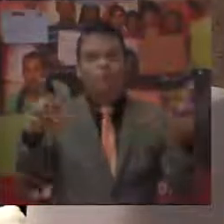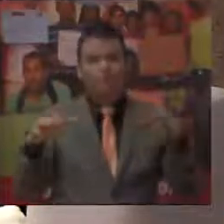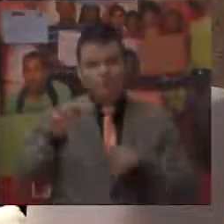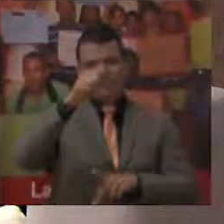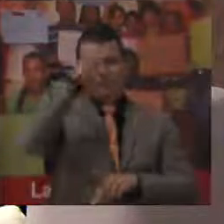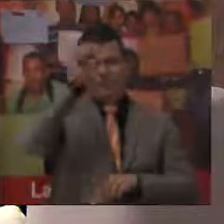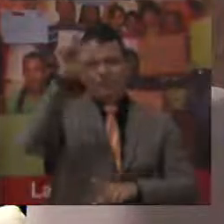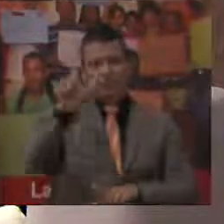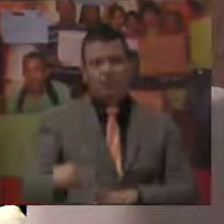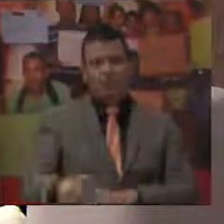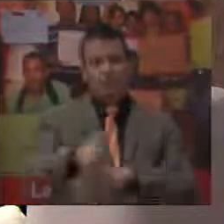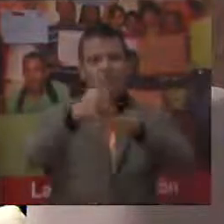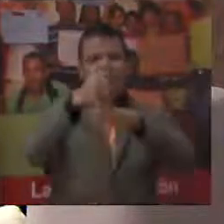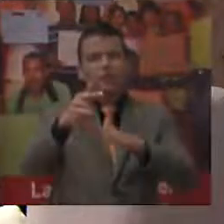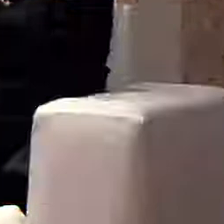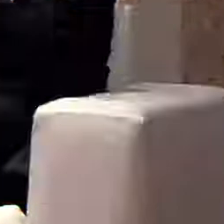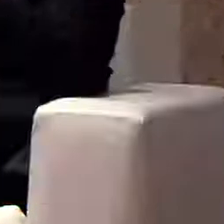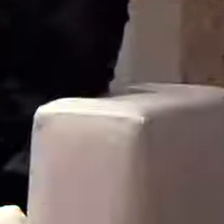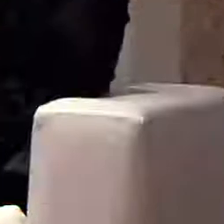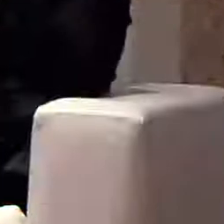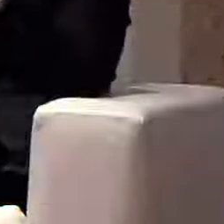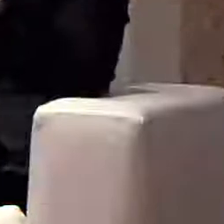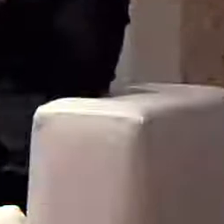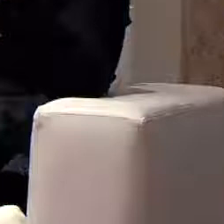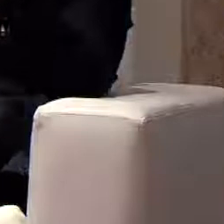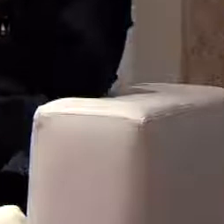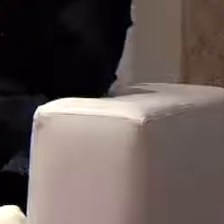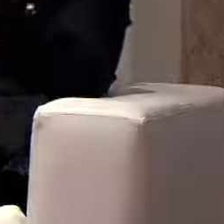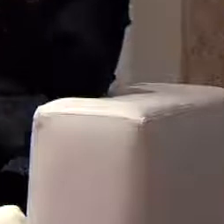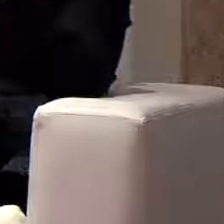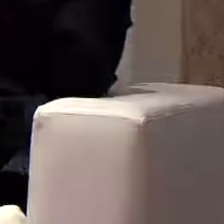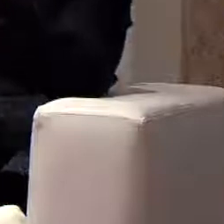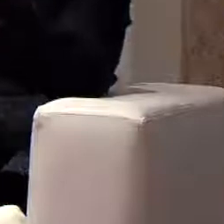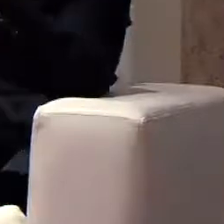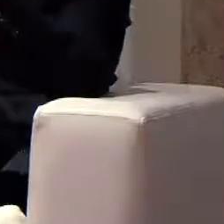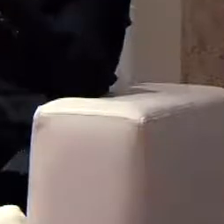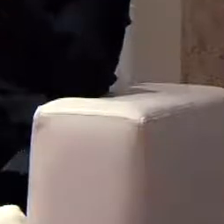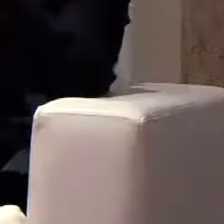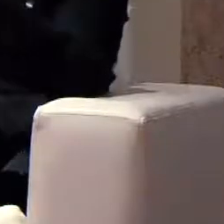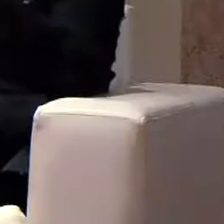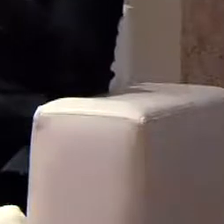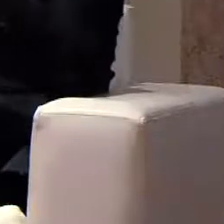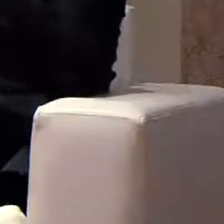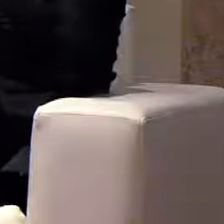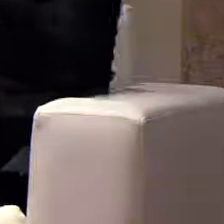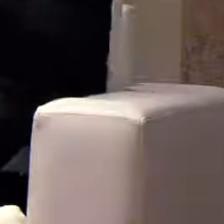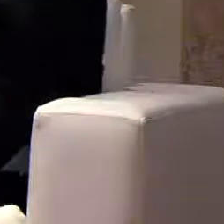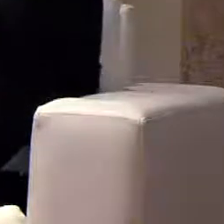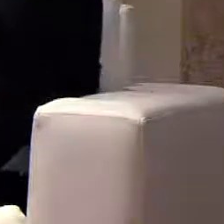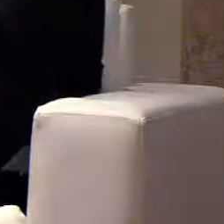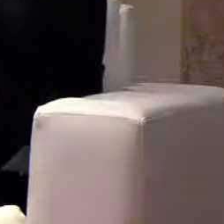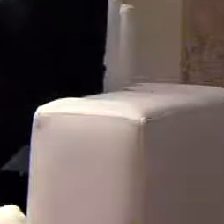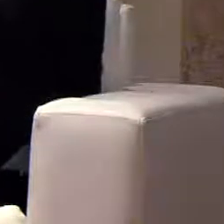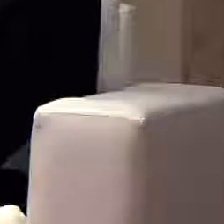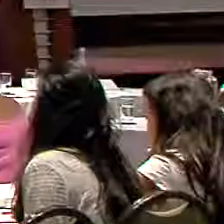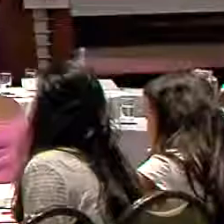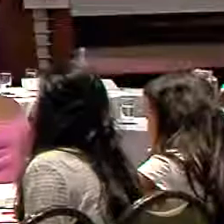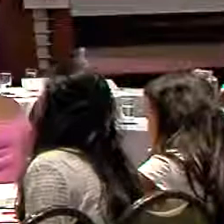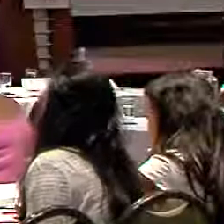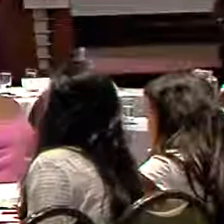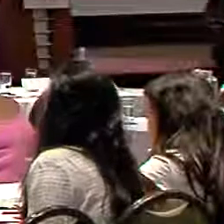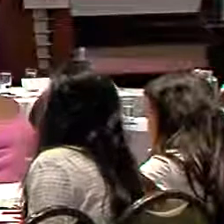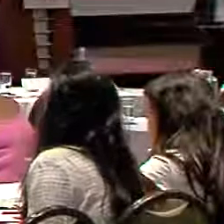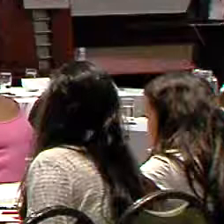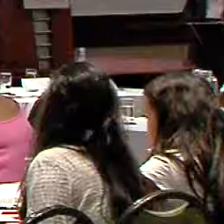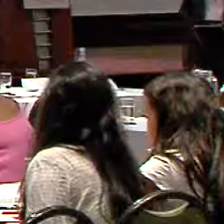Comisionado para la Paz, ¿cuál es el camino para encontrar una solución integral a esta situación, especialmente de cara a los